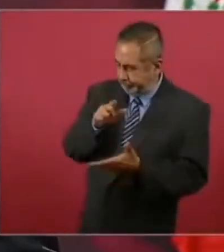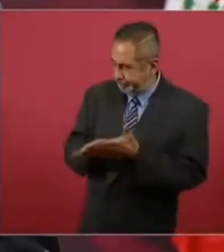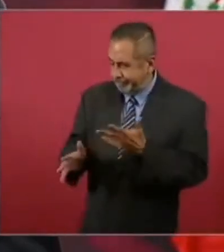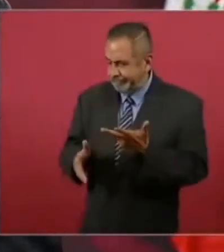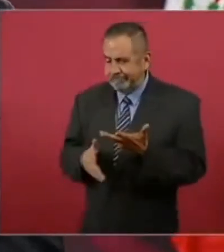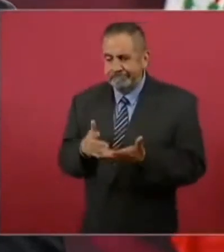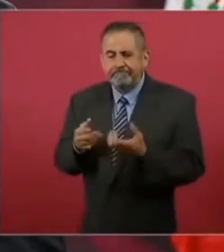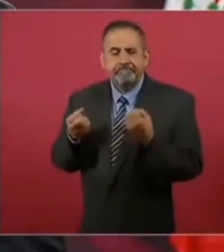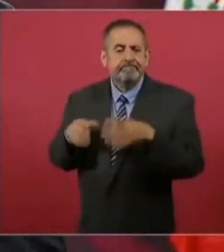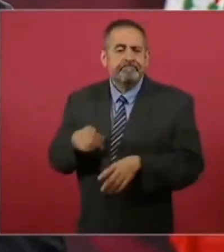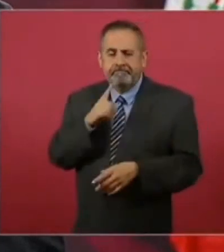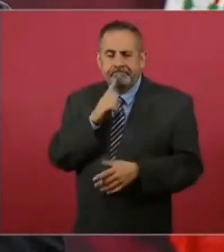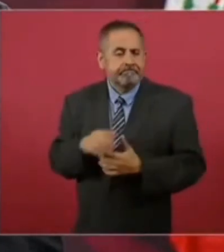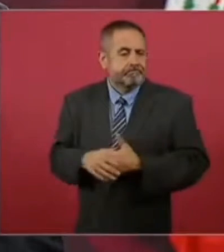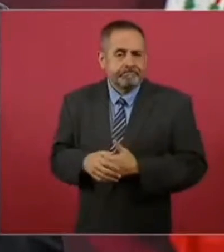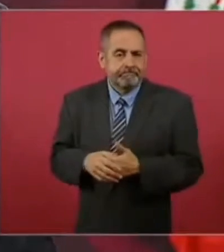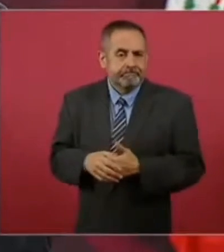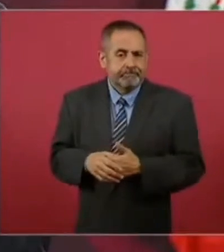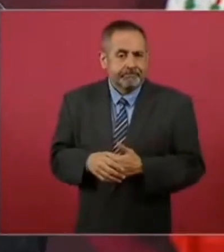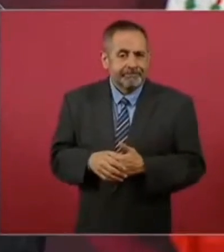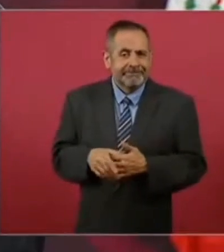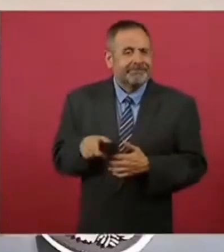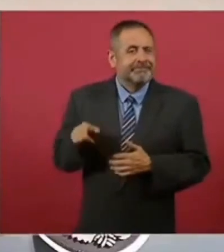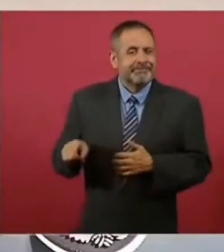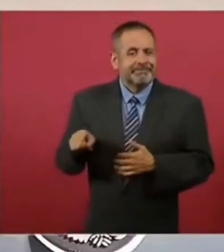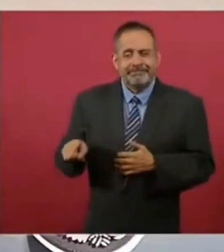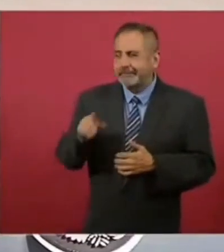Entonces intervenían los pozos